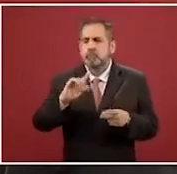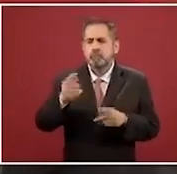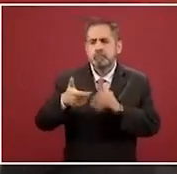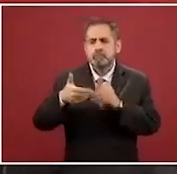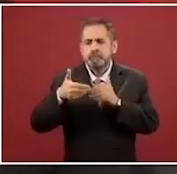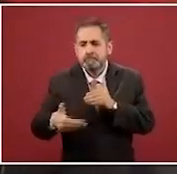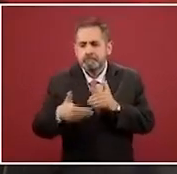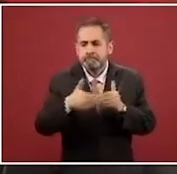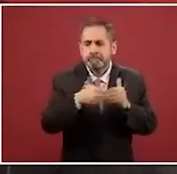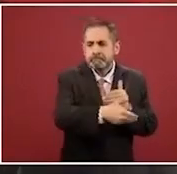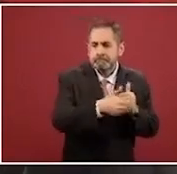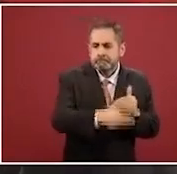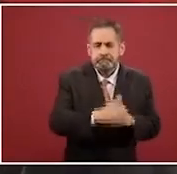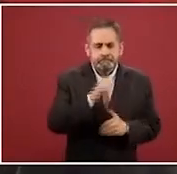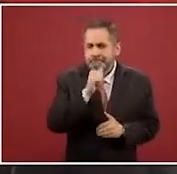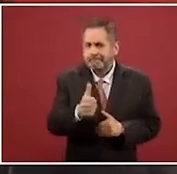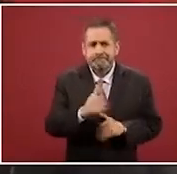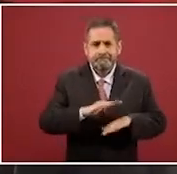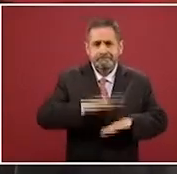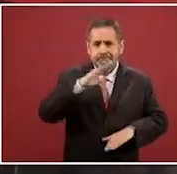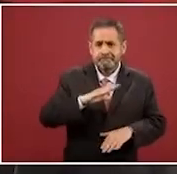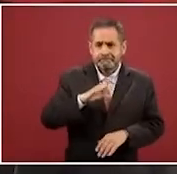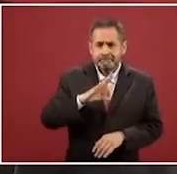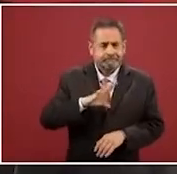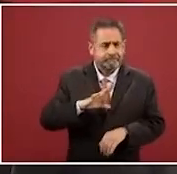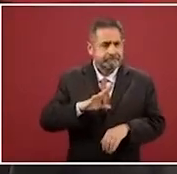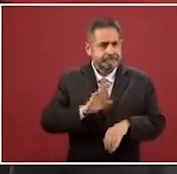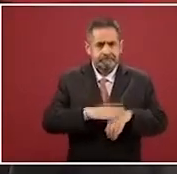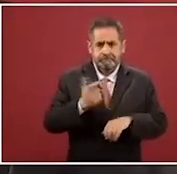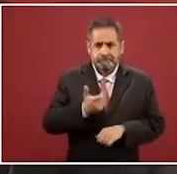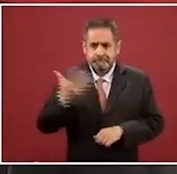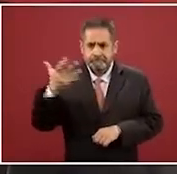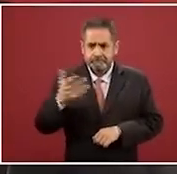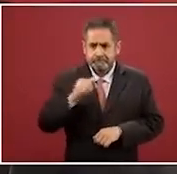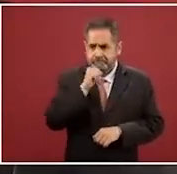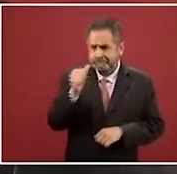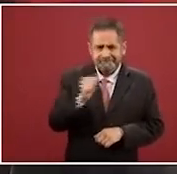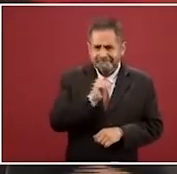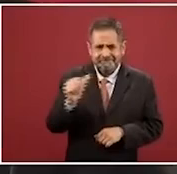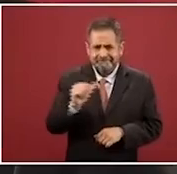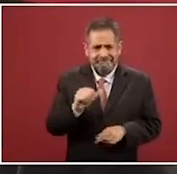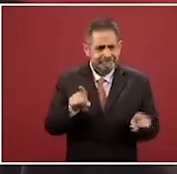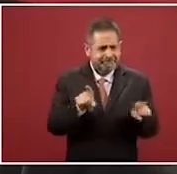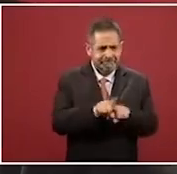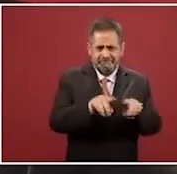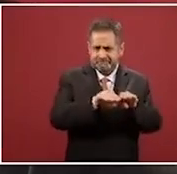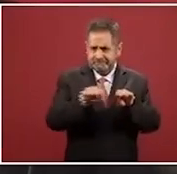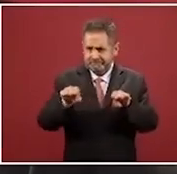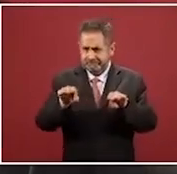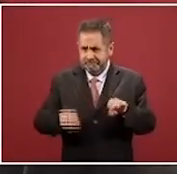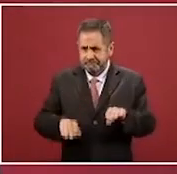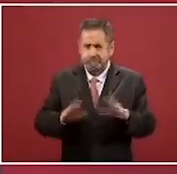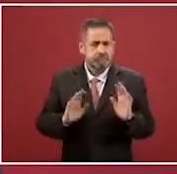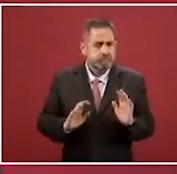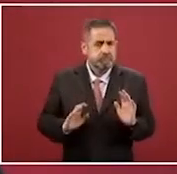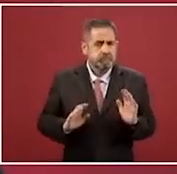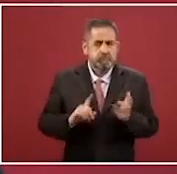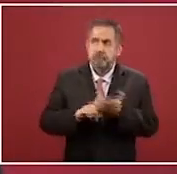aumentos. No ha habido una baja en el precio de ningún energético, porque no ha habido una baja a